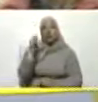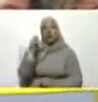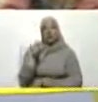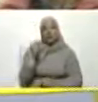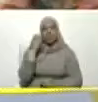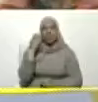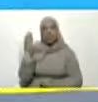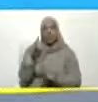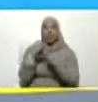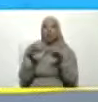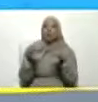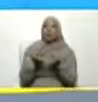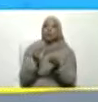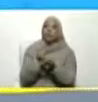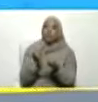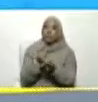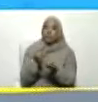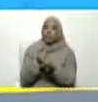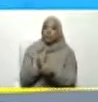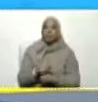A todos los equipos de trabajo